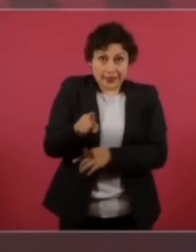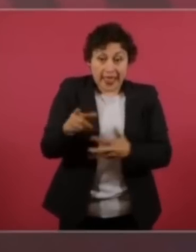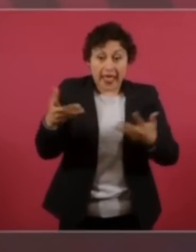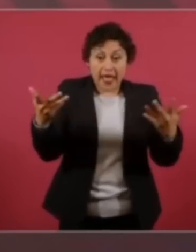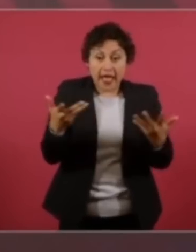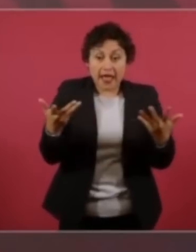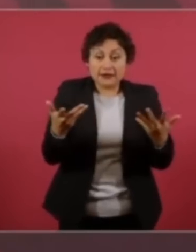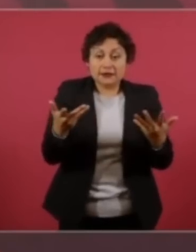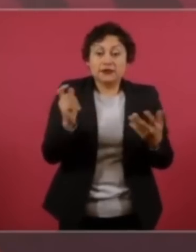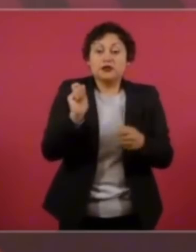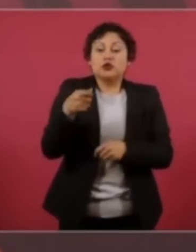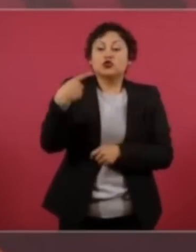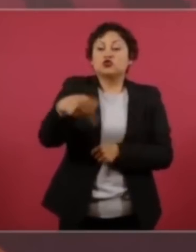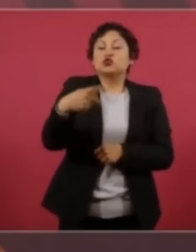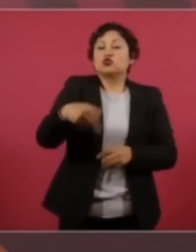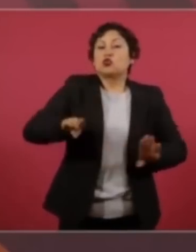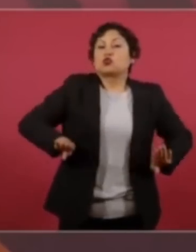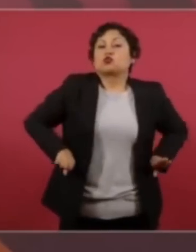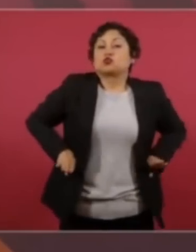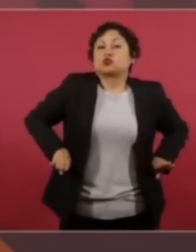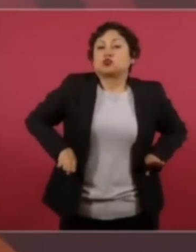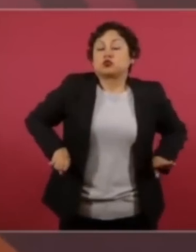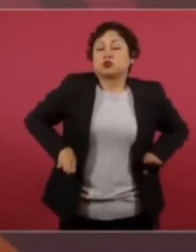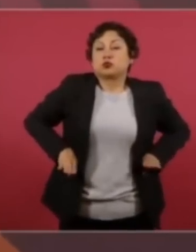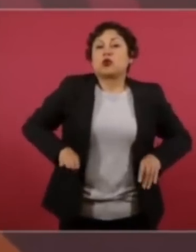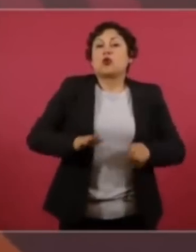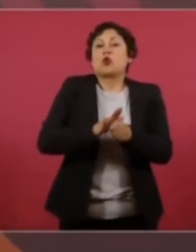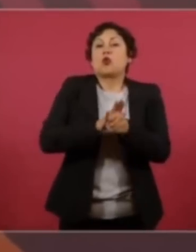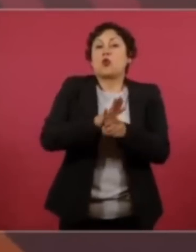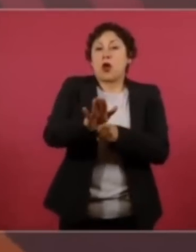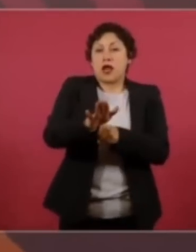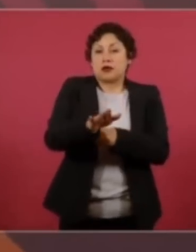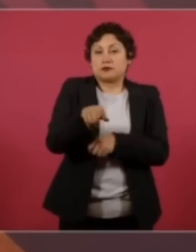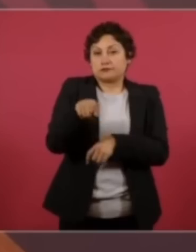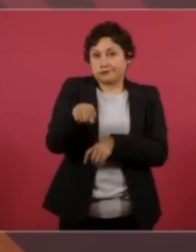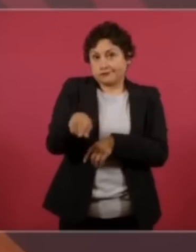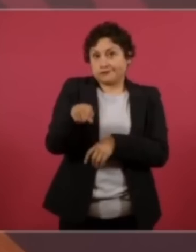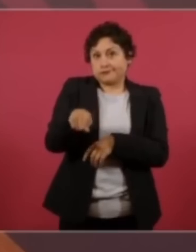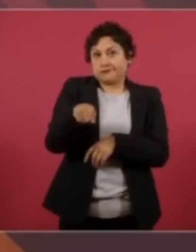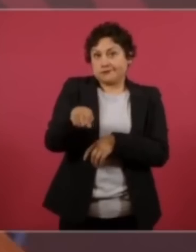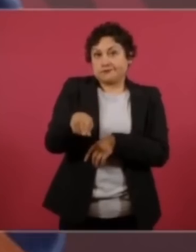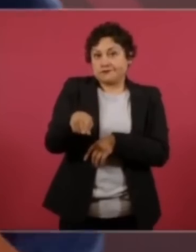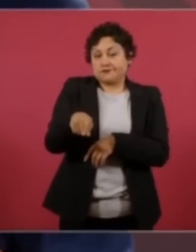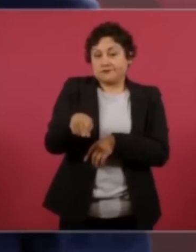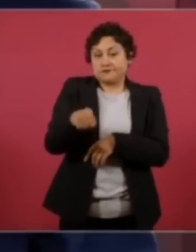la falacia esa, ¿sí? Engaña bobos,